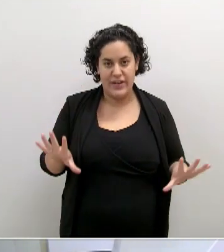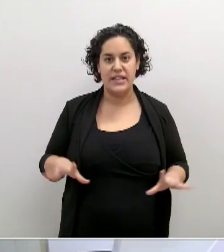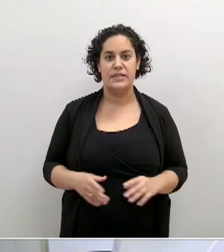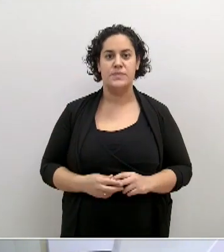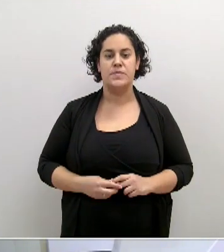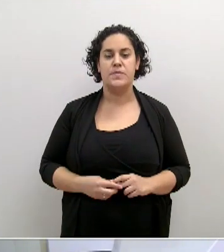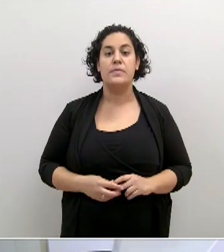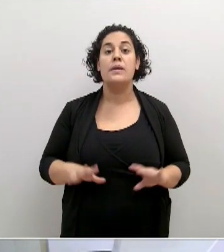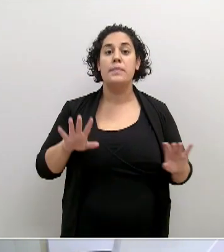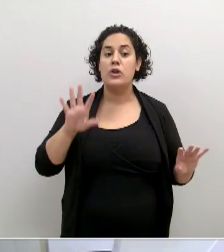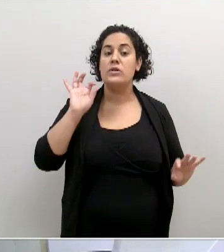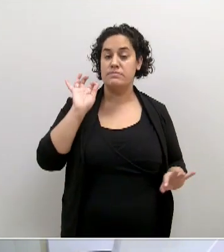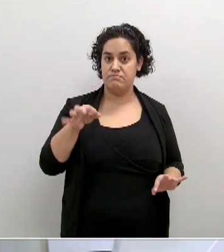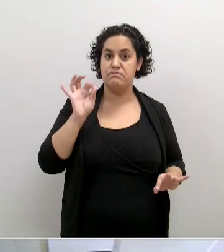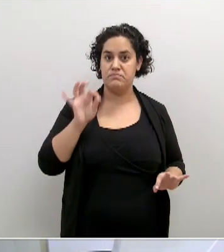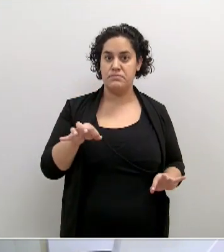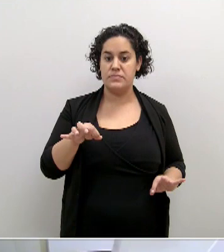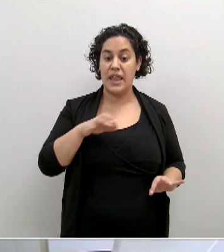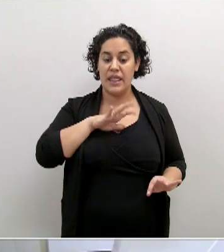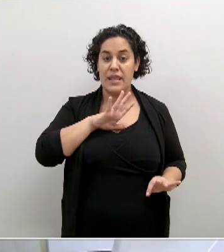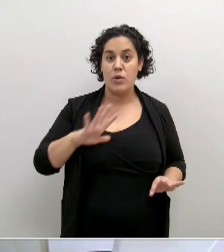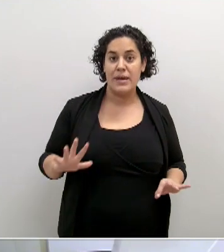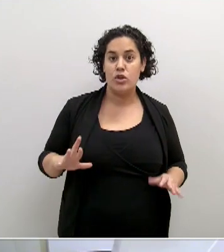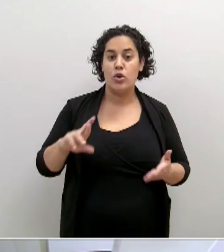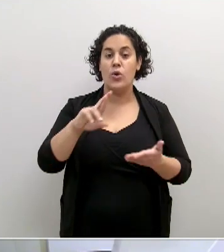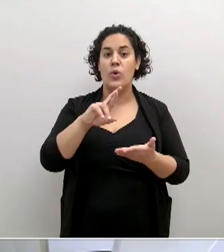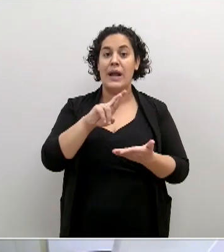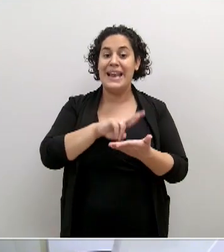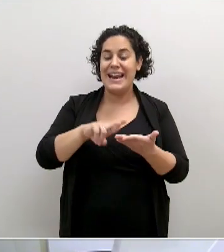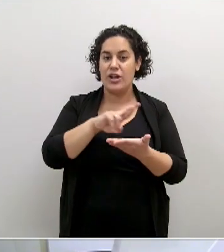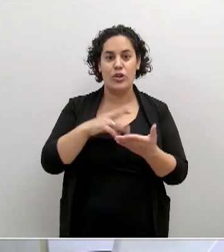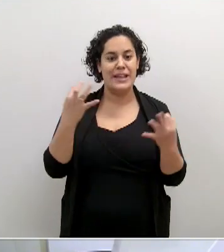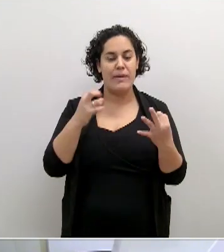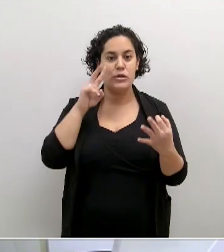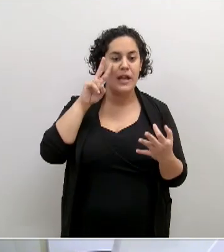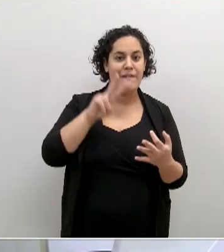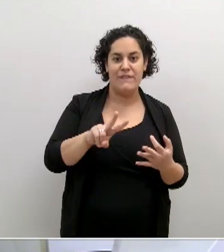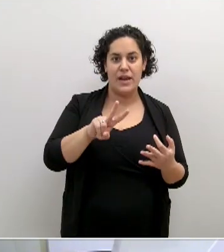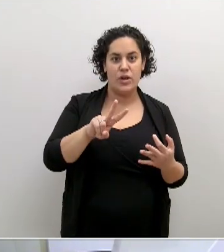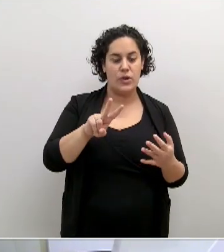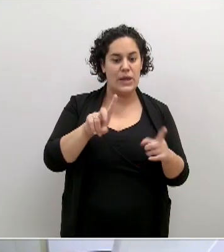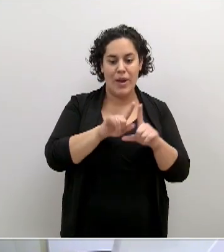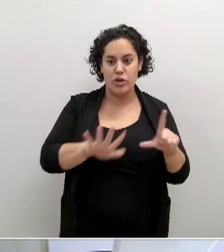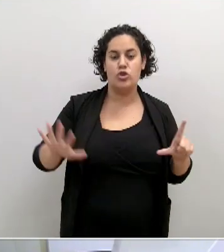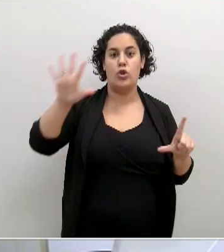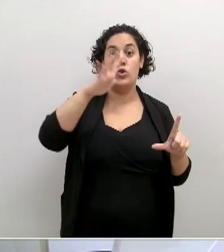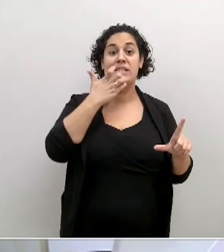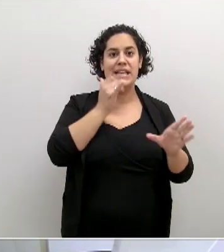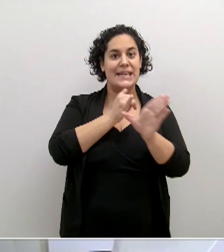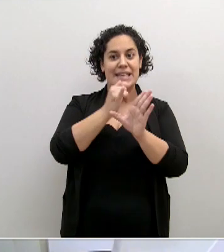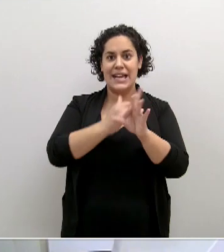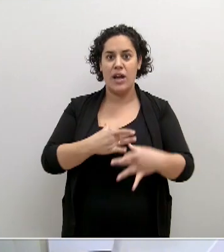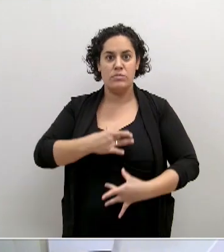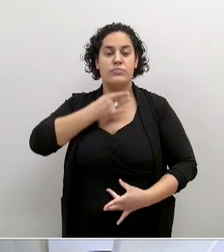es que hay que ver de momento la región como un todo. Si el hospital de Yecla está desbordado,